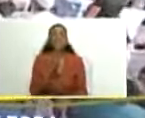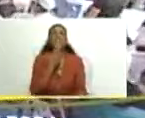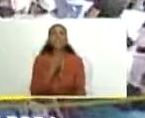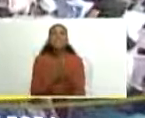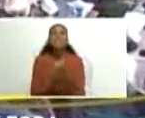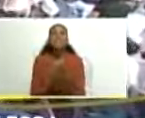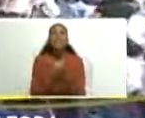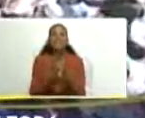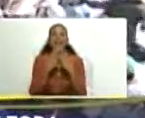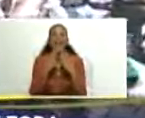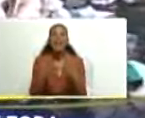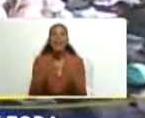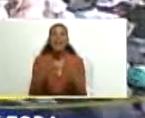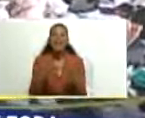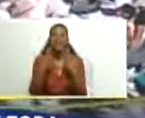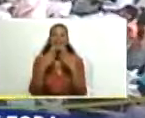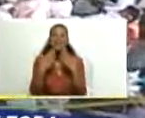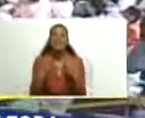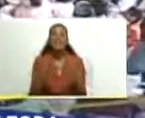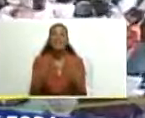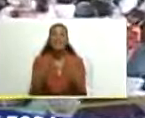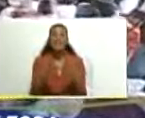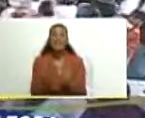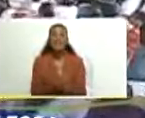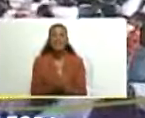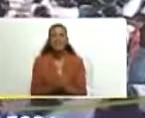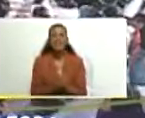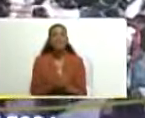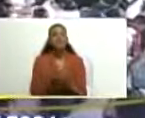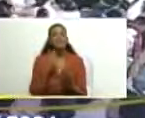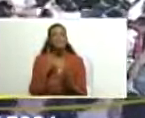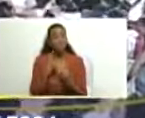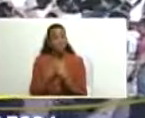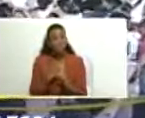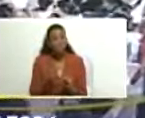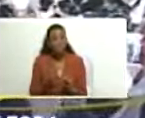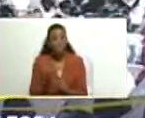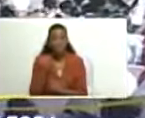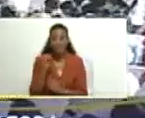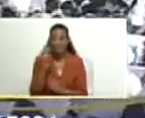Gracias, pero también